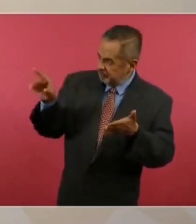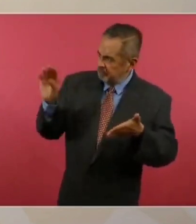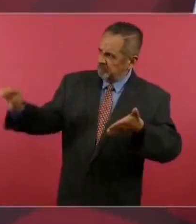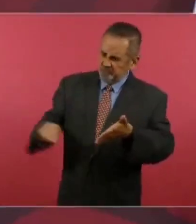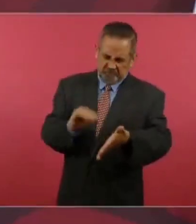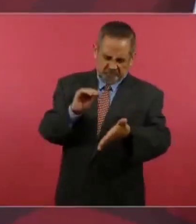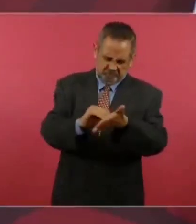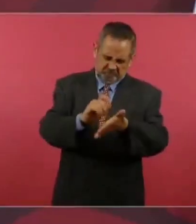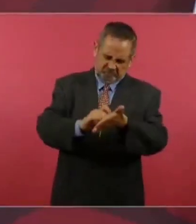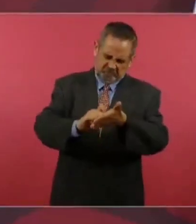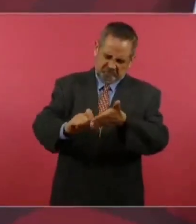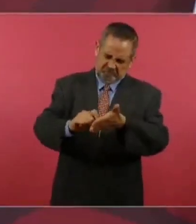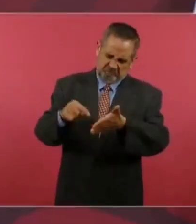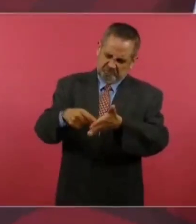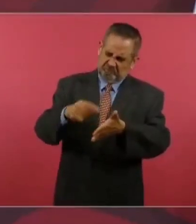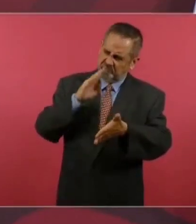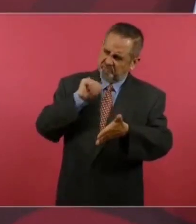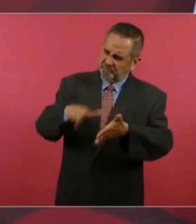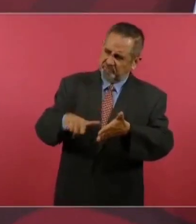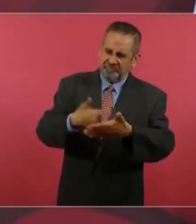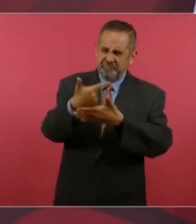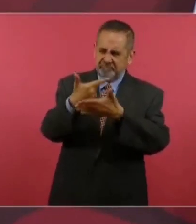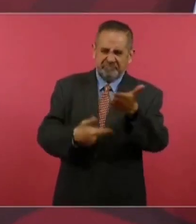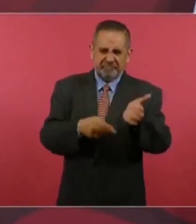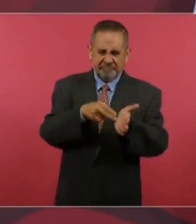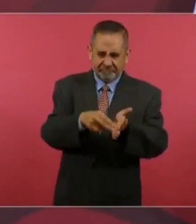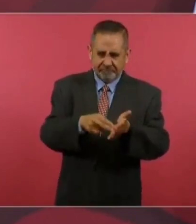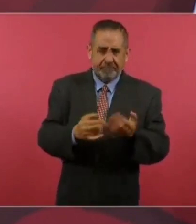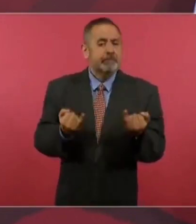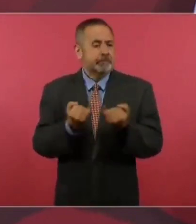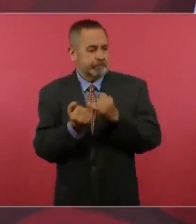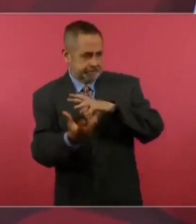Yo también los tengo ahí, en mi listita.